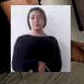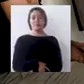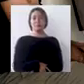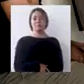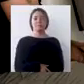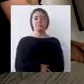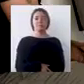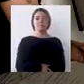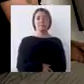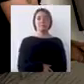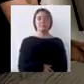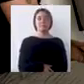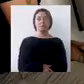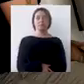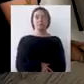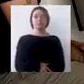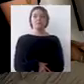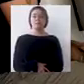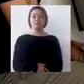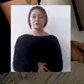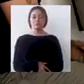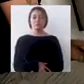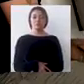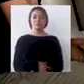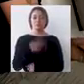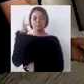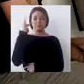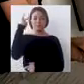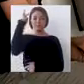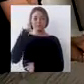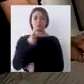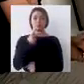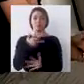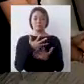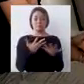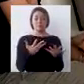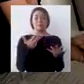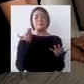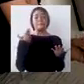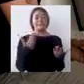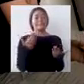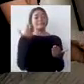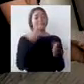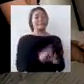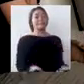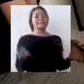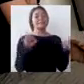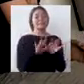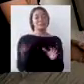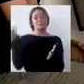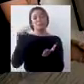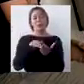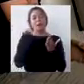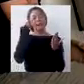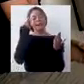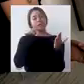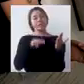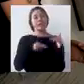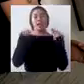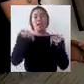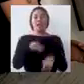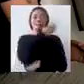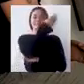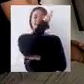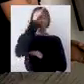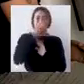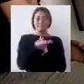que vale la pena volver sobre ella, ¿cierto? Que se encuentra aquí en la biblioteca.